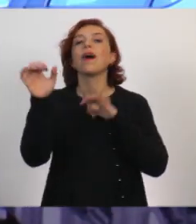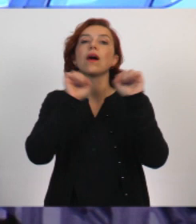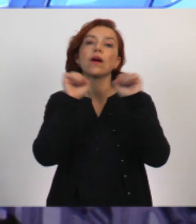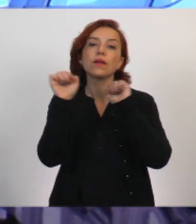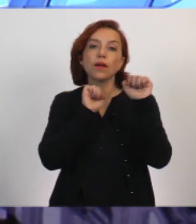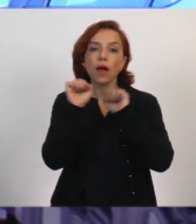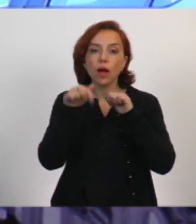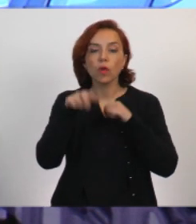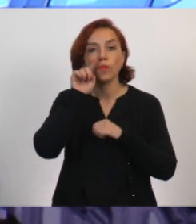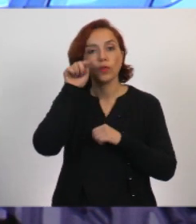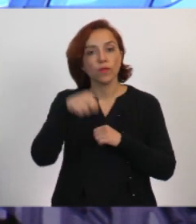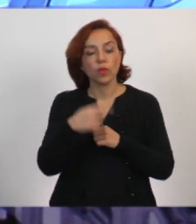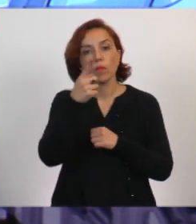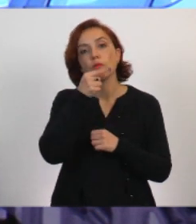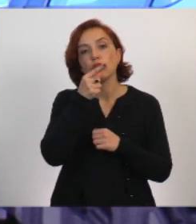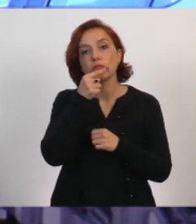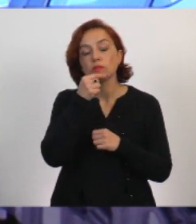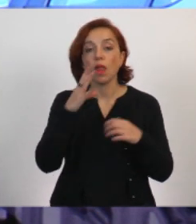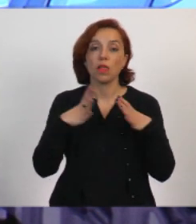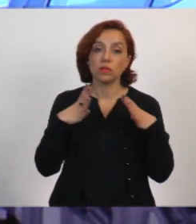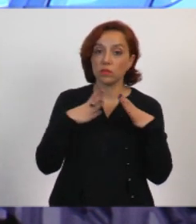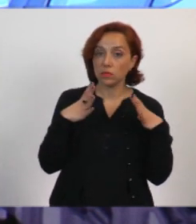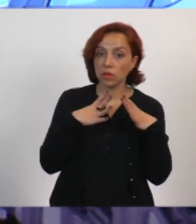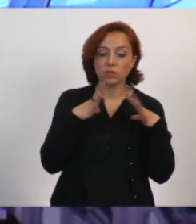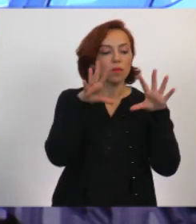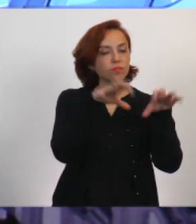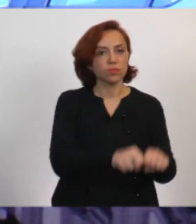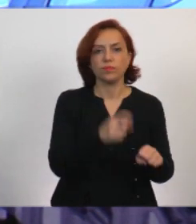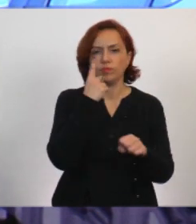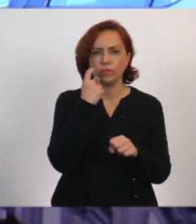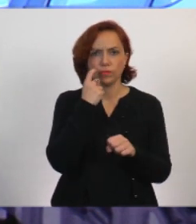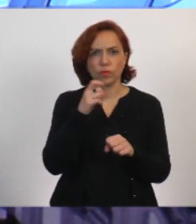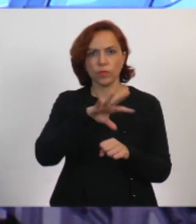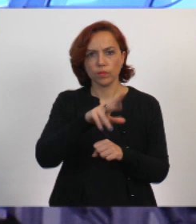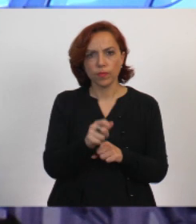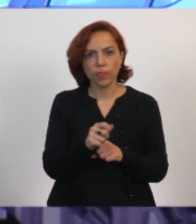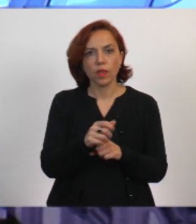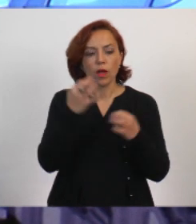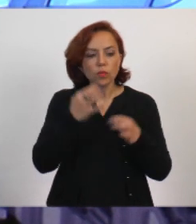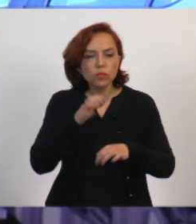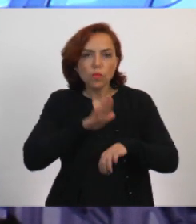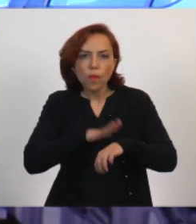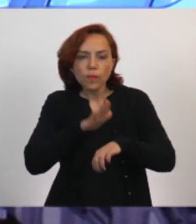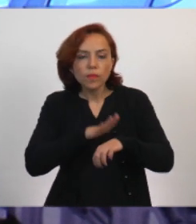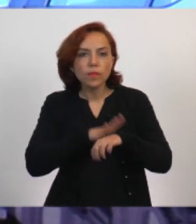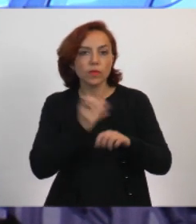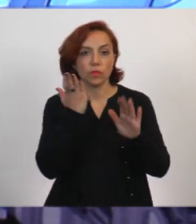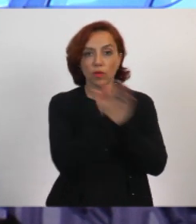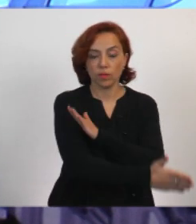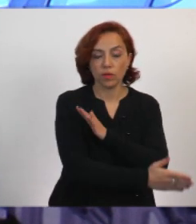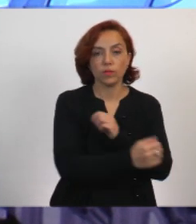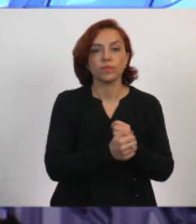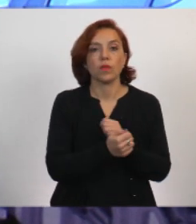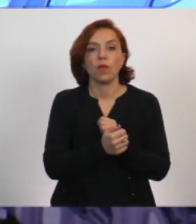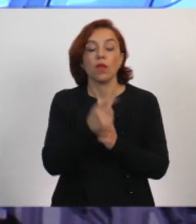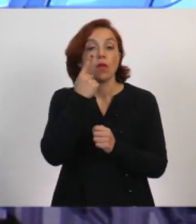próxima noticia ocurrió en el barrio de Carrasco, Montevideo. Un policía que se encontraba de licencia detuvo al autor de una rapiña en el momento en que se daba la fuga